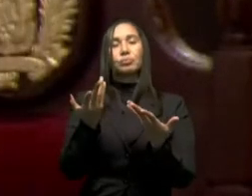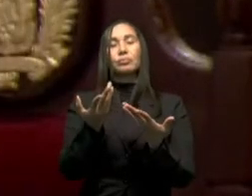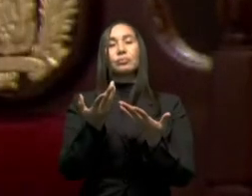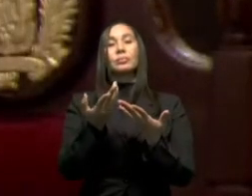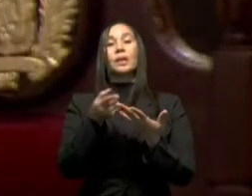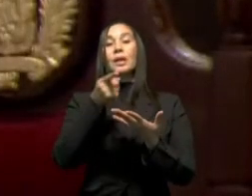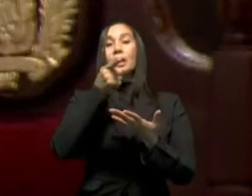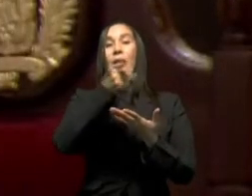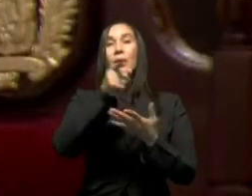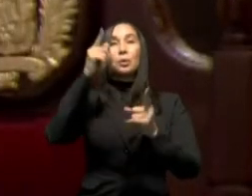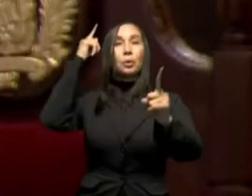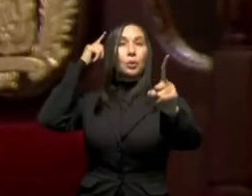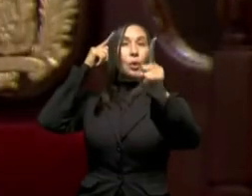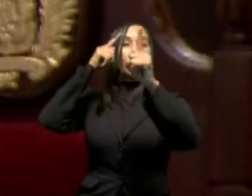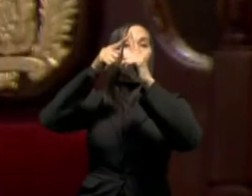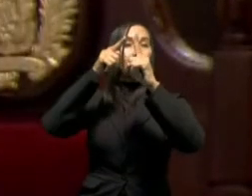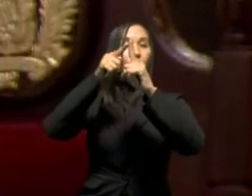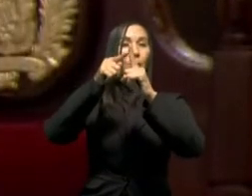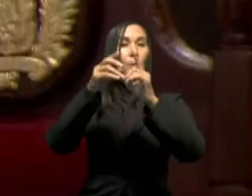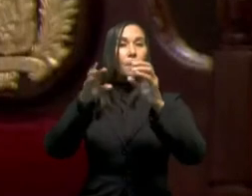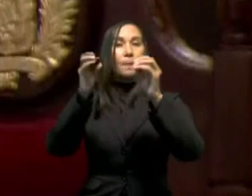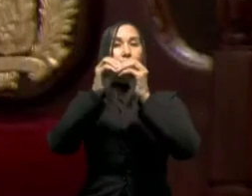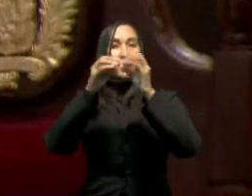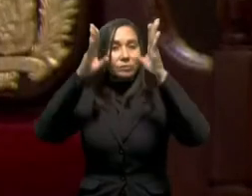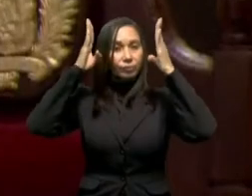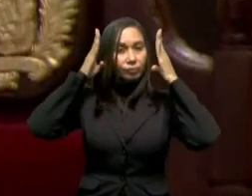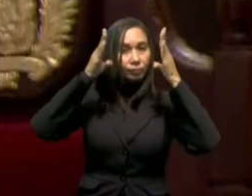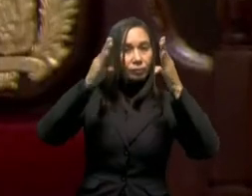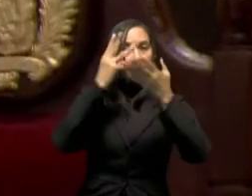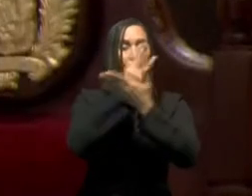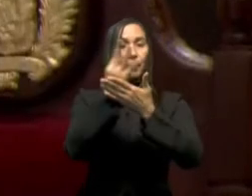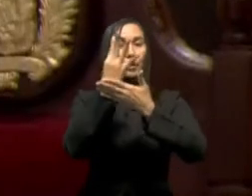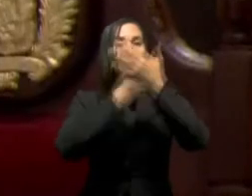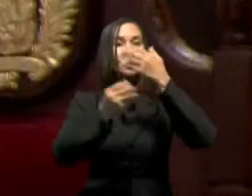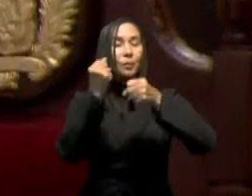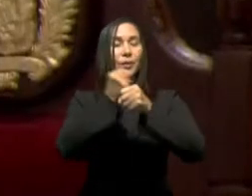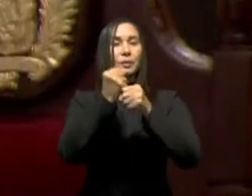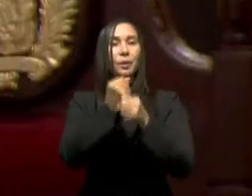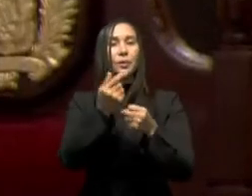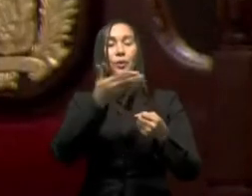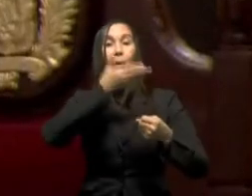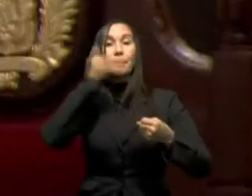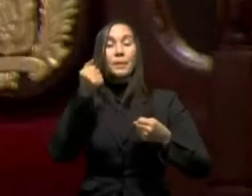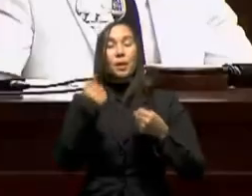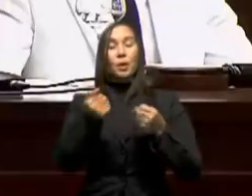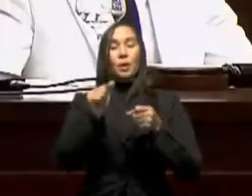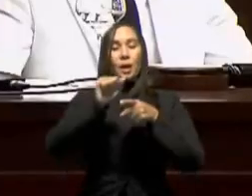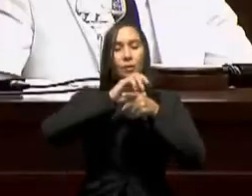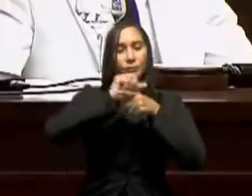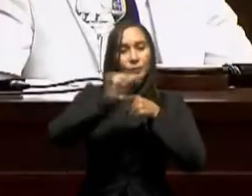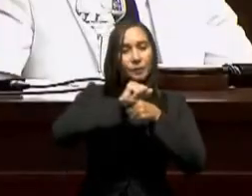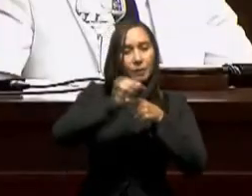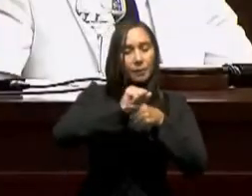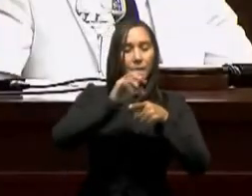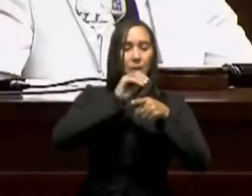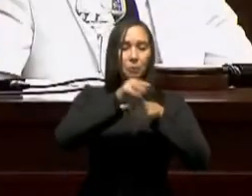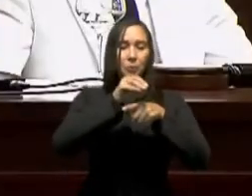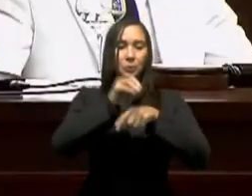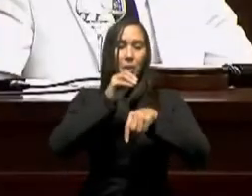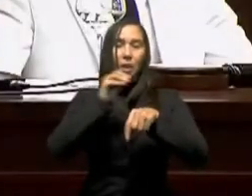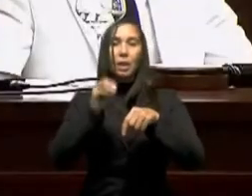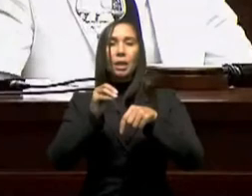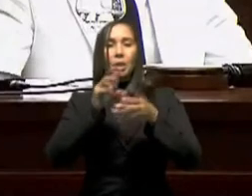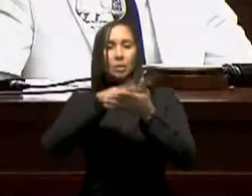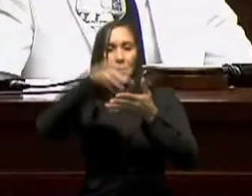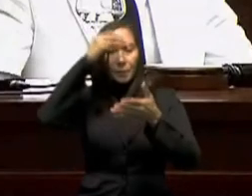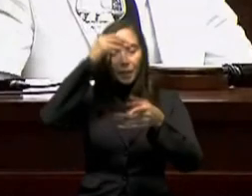que es uno de nuestros principales objetivos para los próximos 4 años, busca no solo mejorar la capacitación de nuestros agentes y